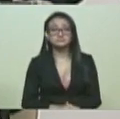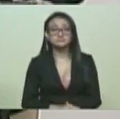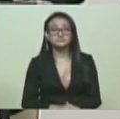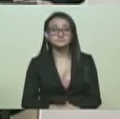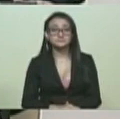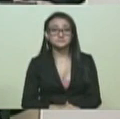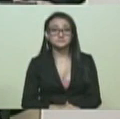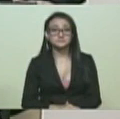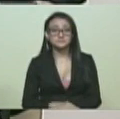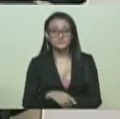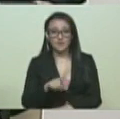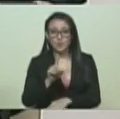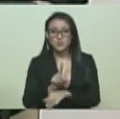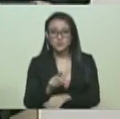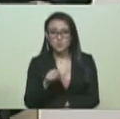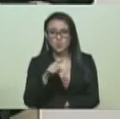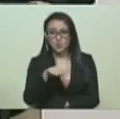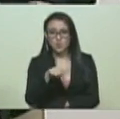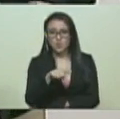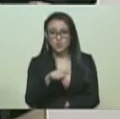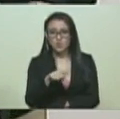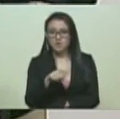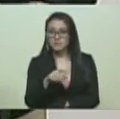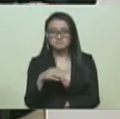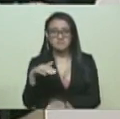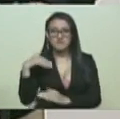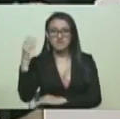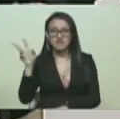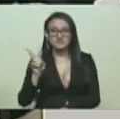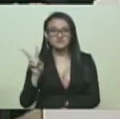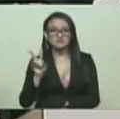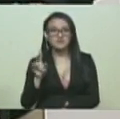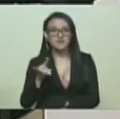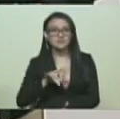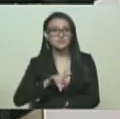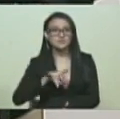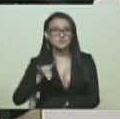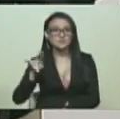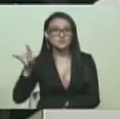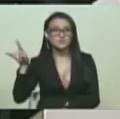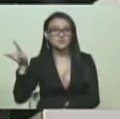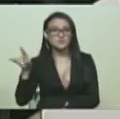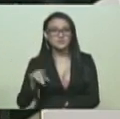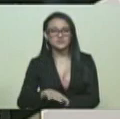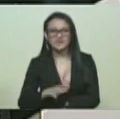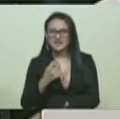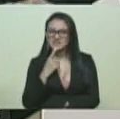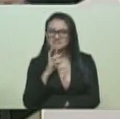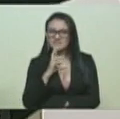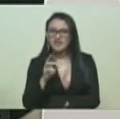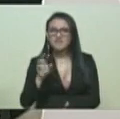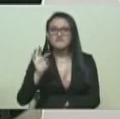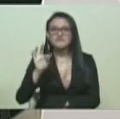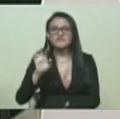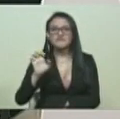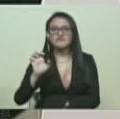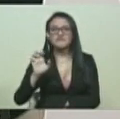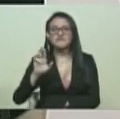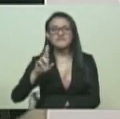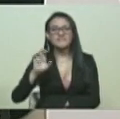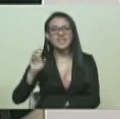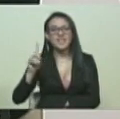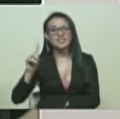Uno de ellos está fuera de Venezuela. ¿Qué dirá Freddy Guevara, pues? Que fue uno de los que